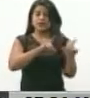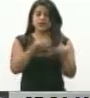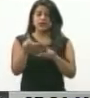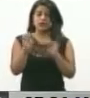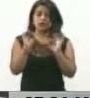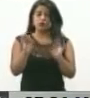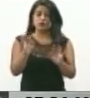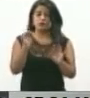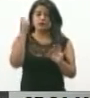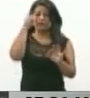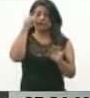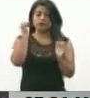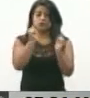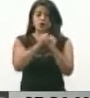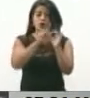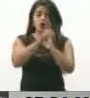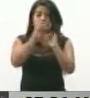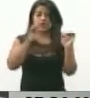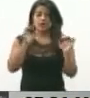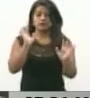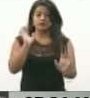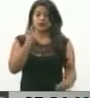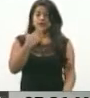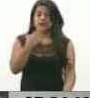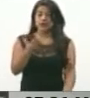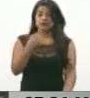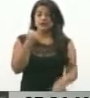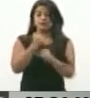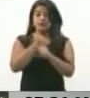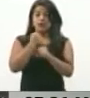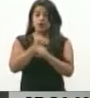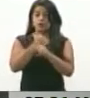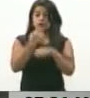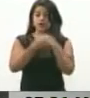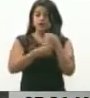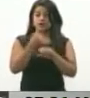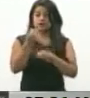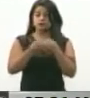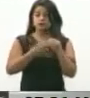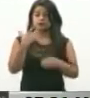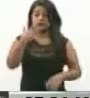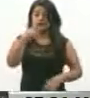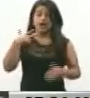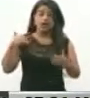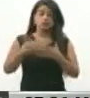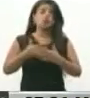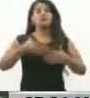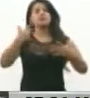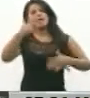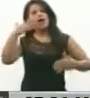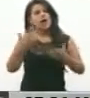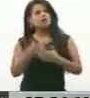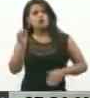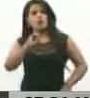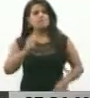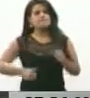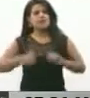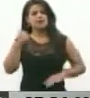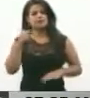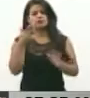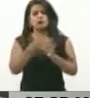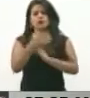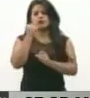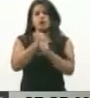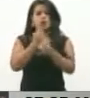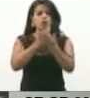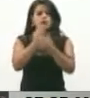la fecha de las Olimpiadas. Y gracias, repito, a ese trabajo de tres años, quizás un poco más, de trabajo